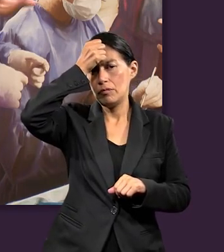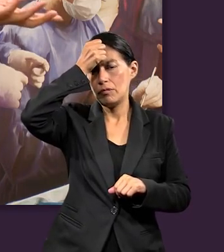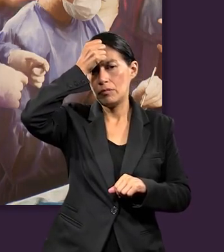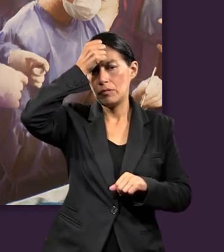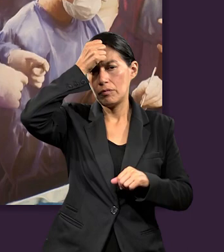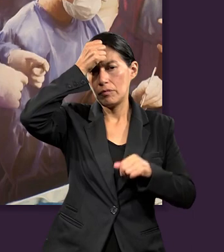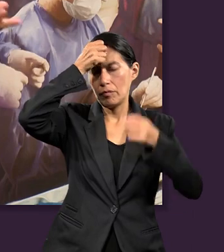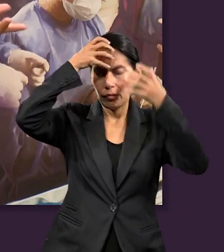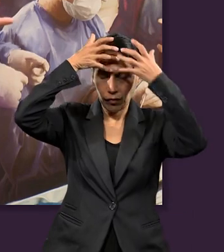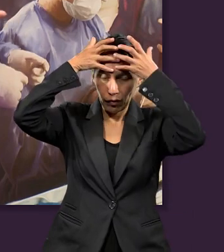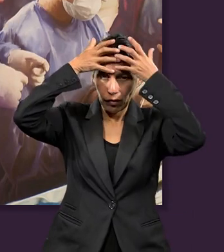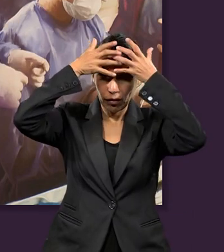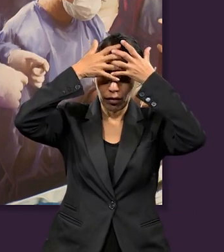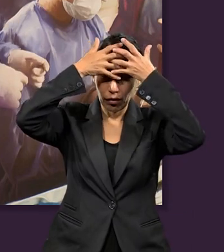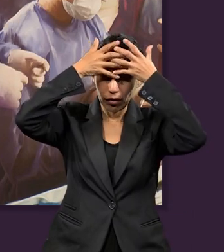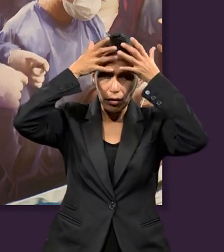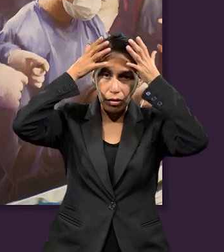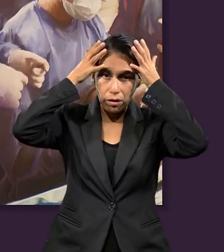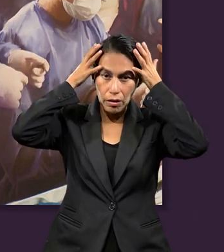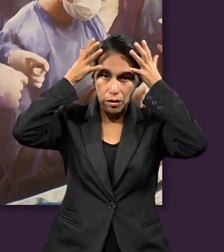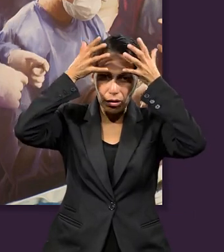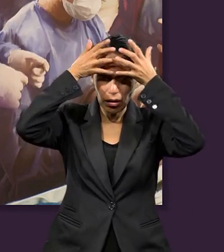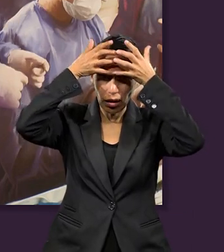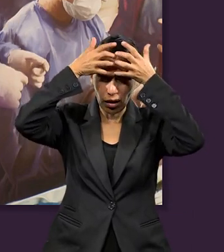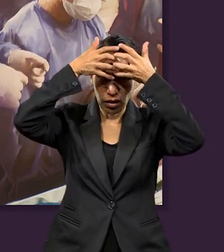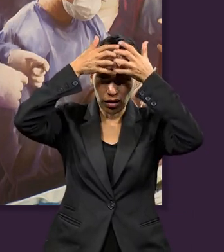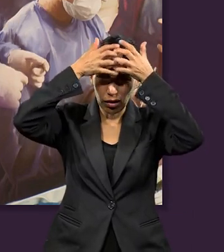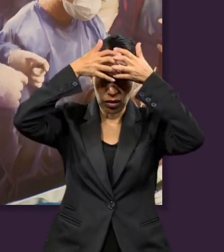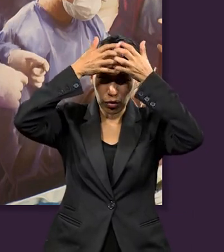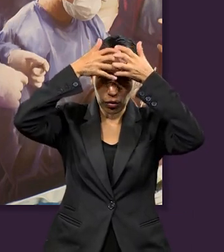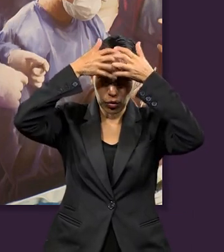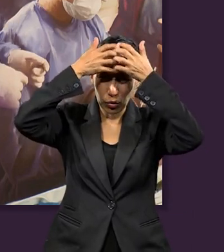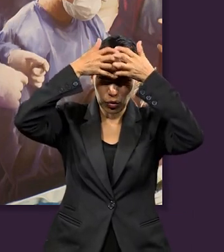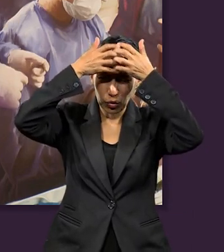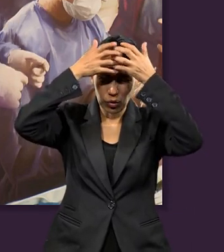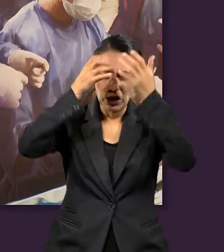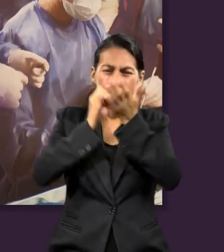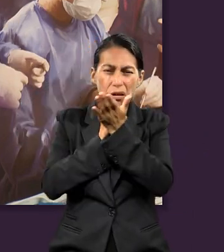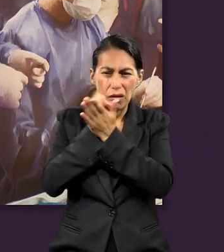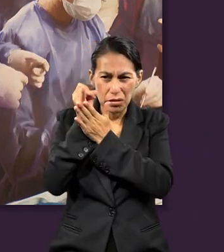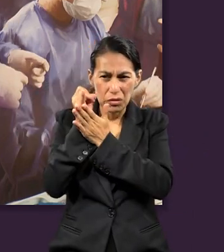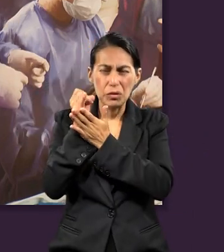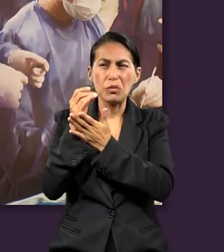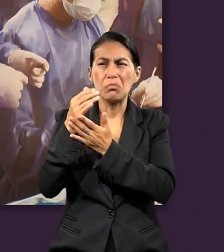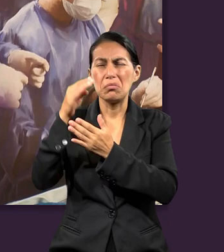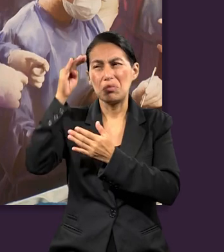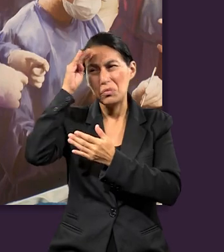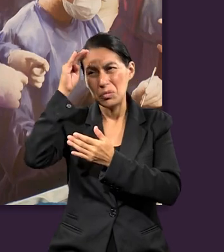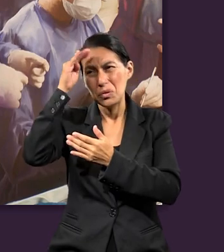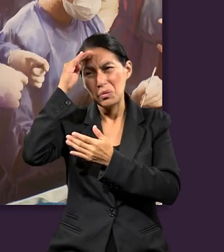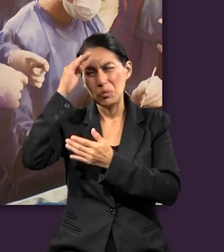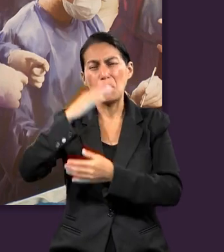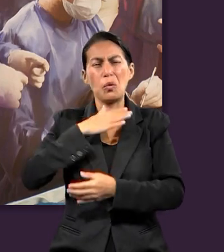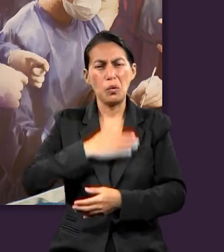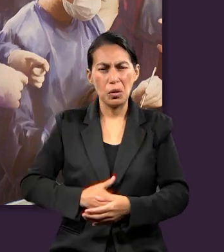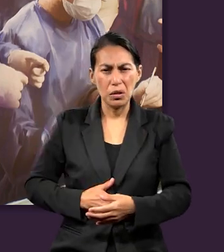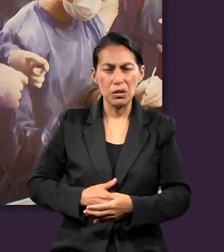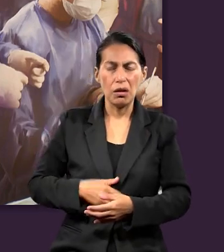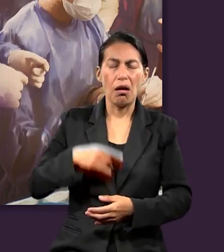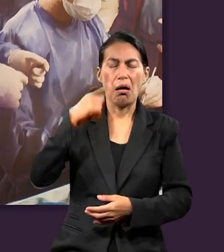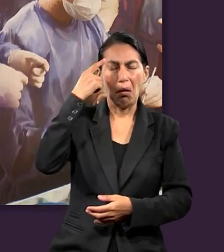anatómicamente hay una zona en el cerebro que se encuentra en esta parte donde Nosotros tomamos decisiones donde está la razón el juicio